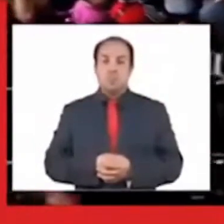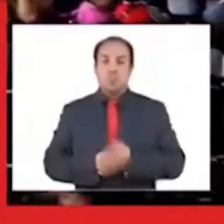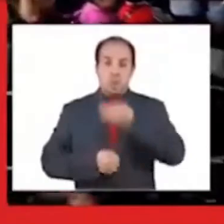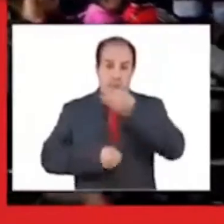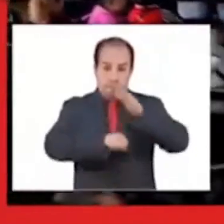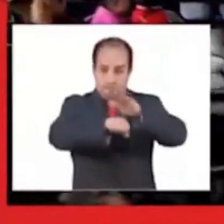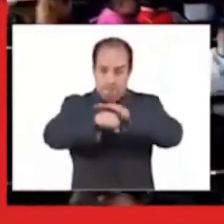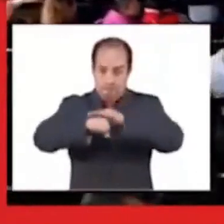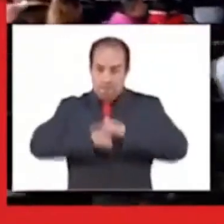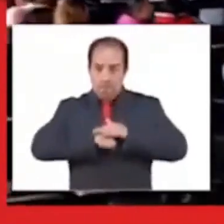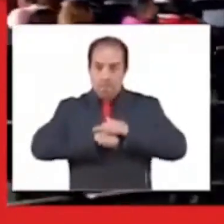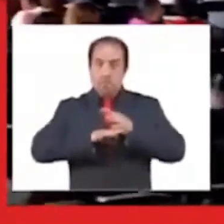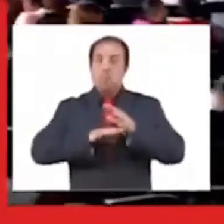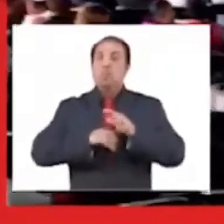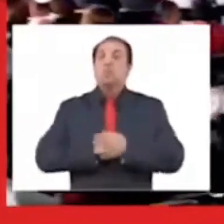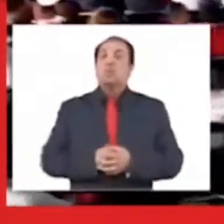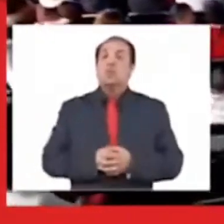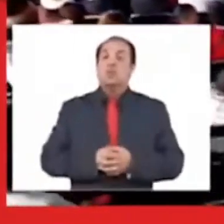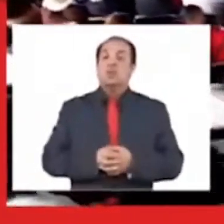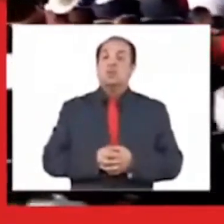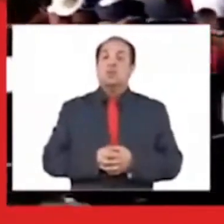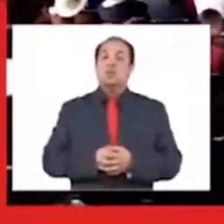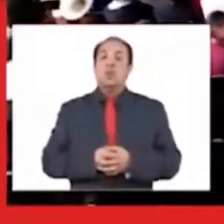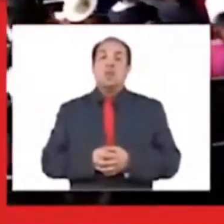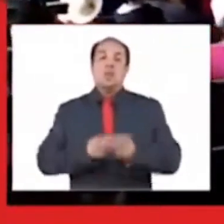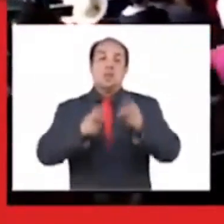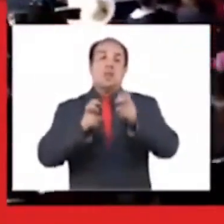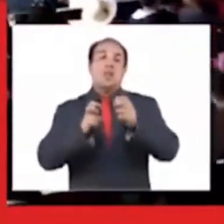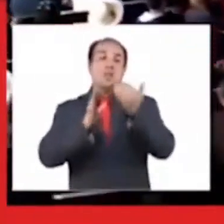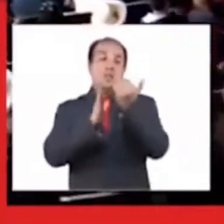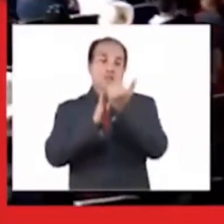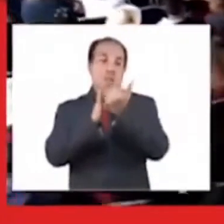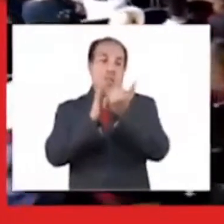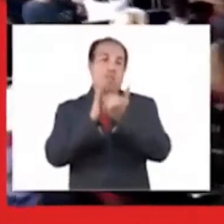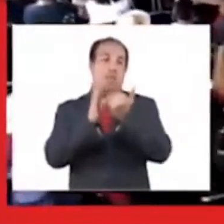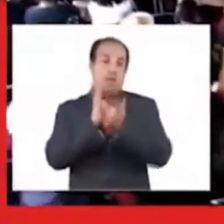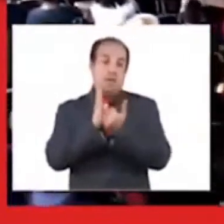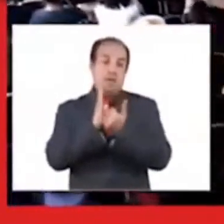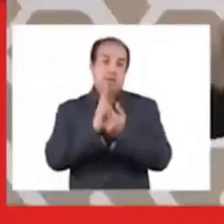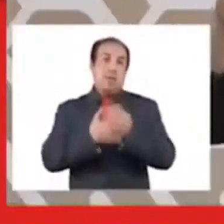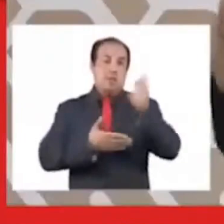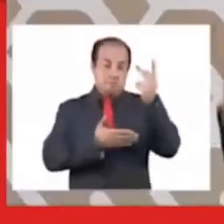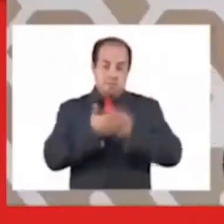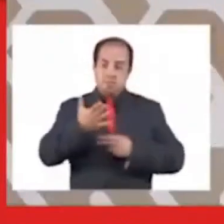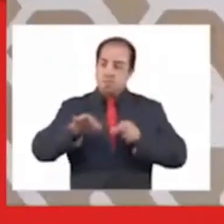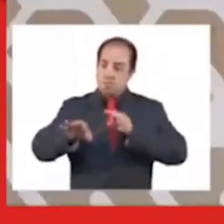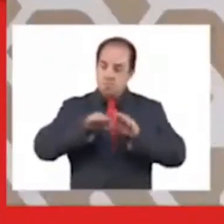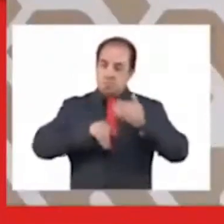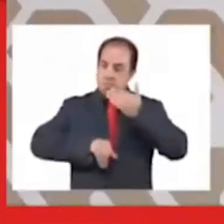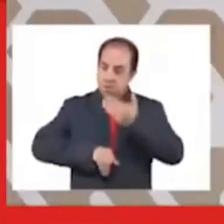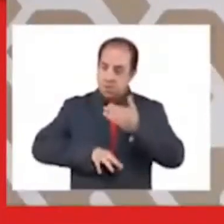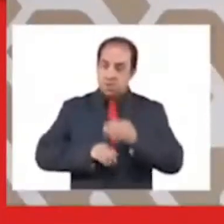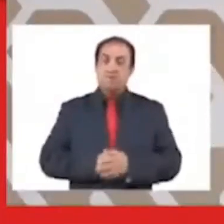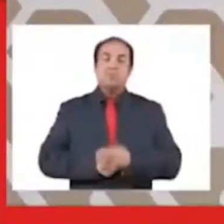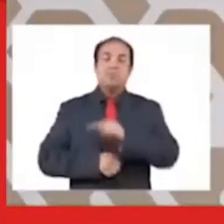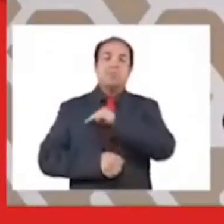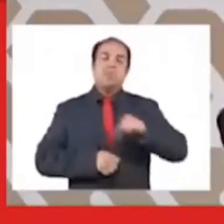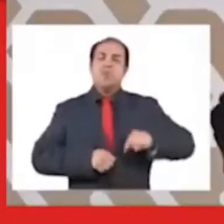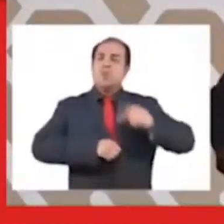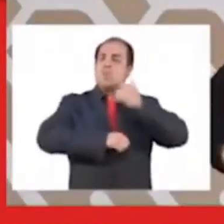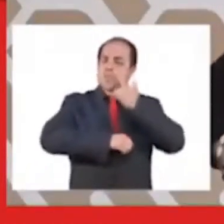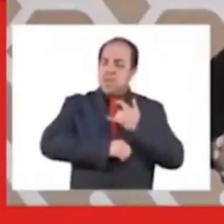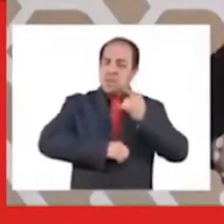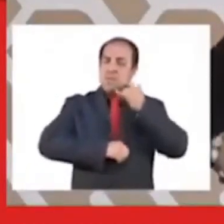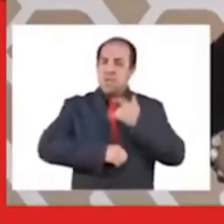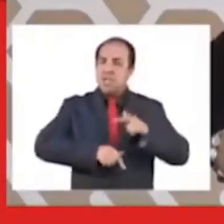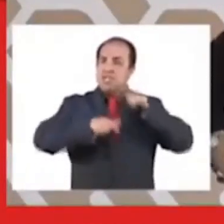que estamos disminuyendo los delitos, que va funcionando la estrategia y que nos vamos a aplicar